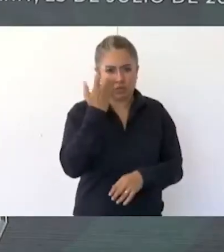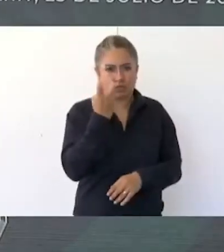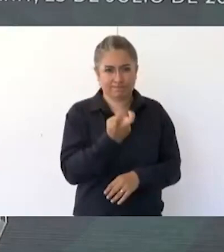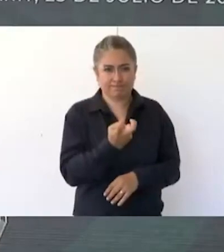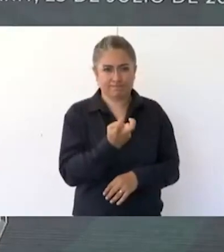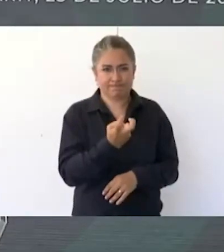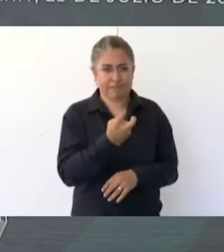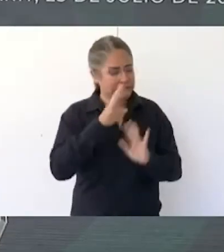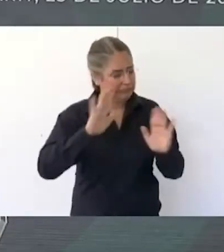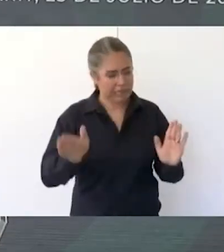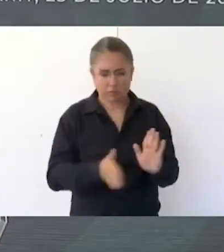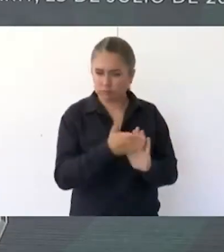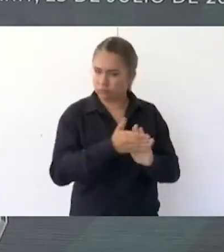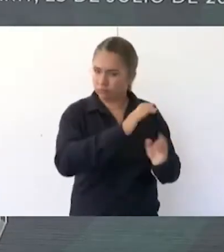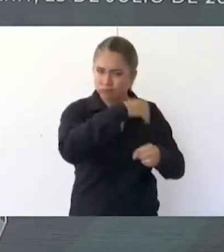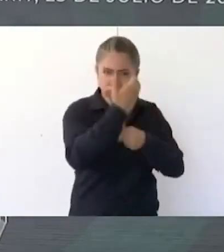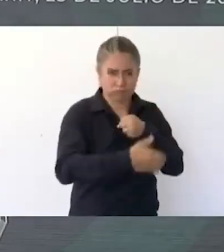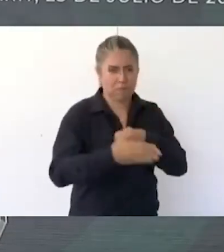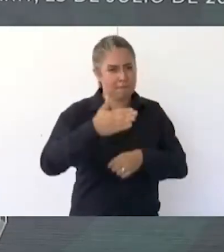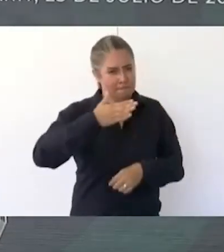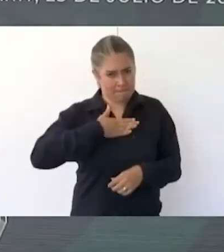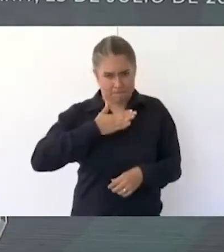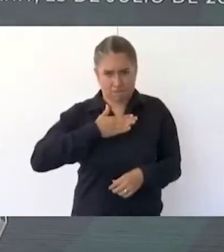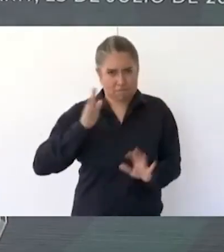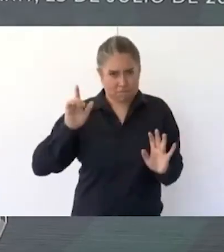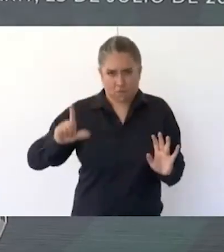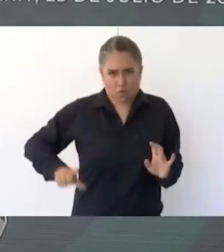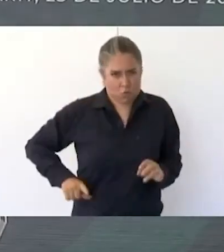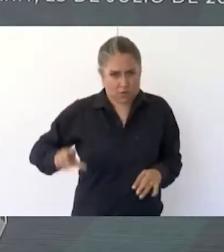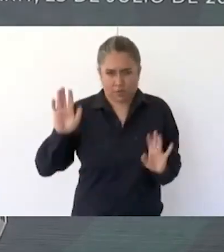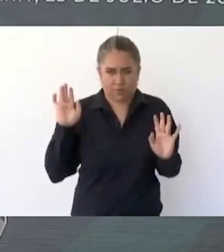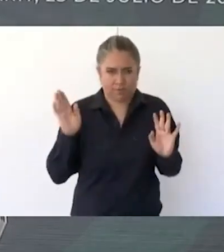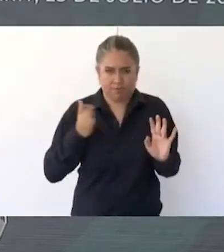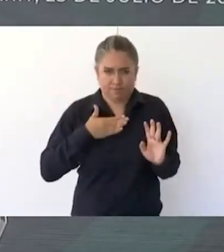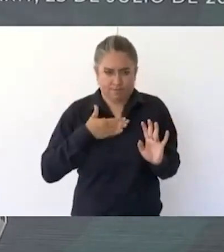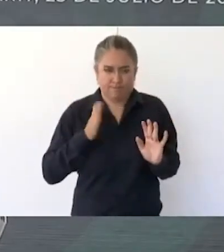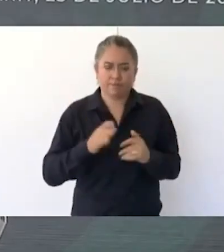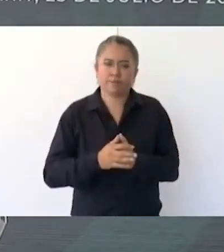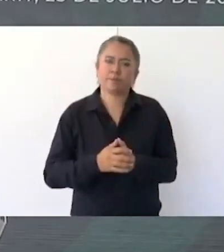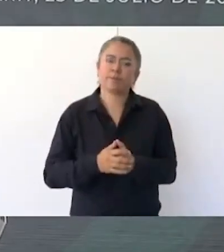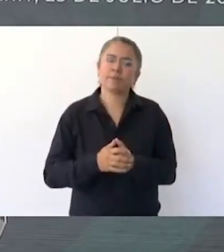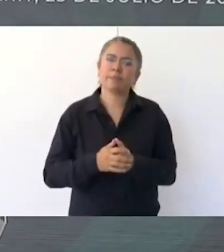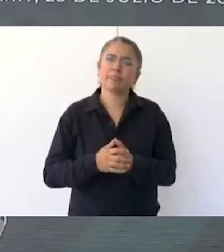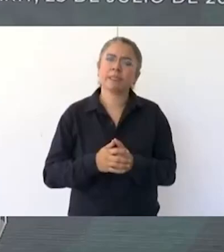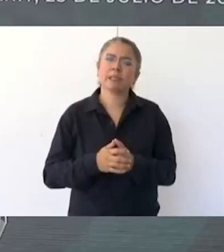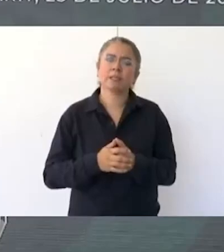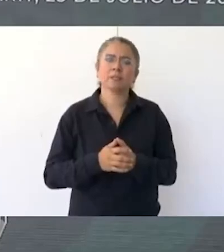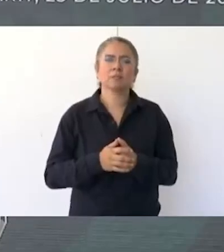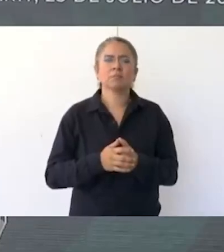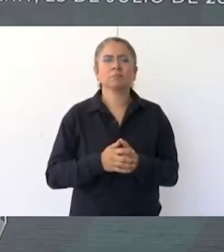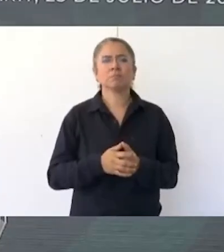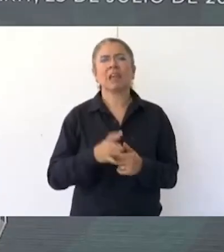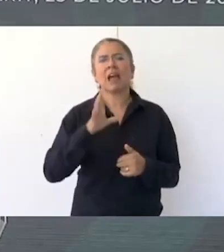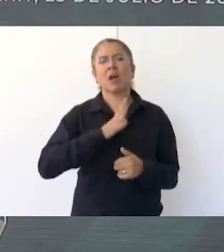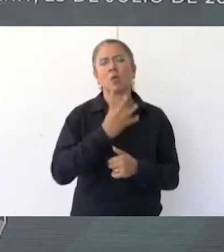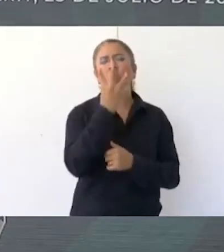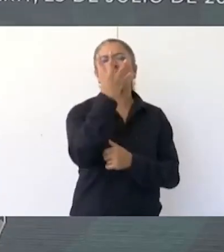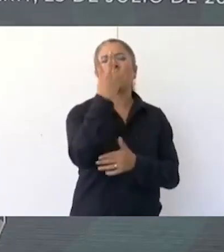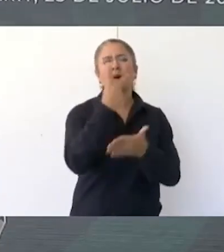construidos durante nuestro gobierno. Y son 4